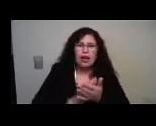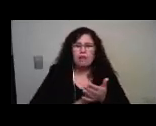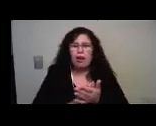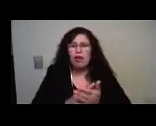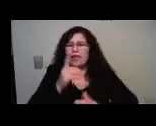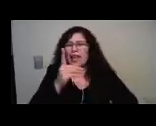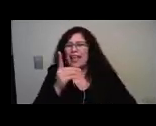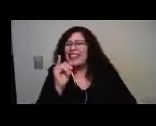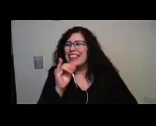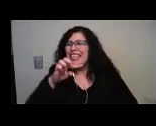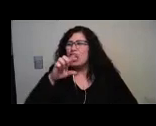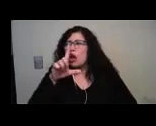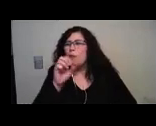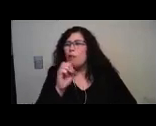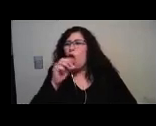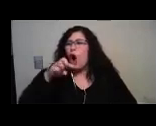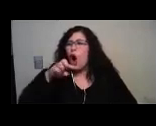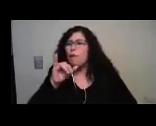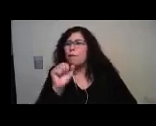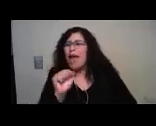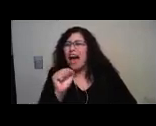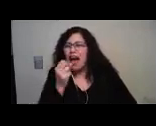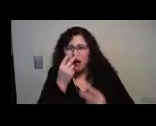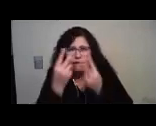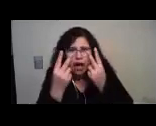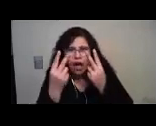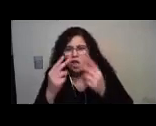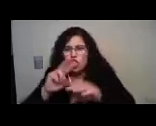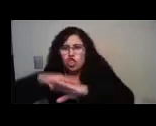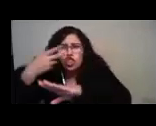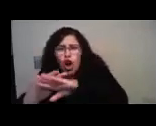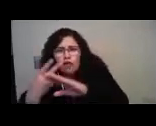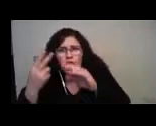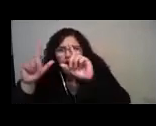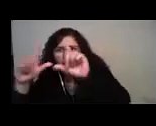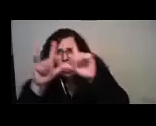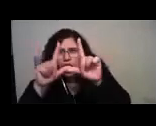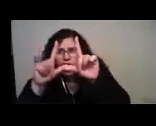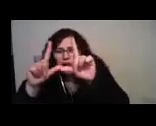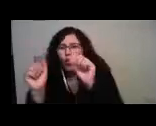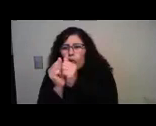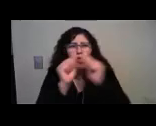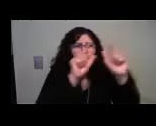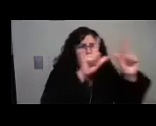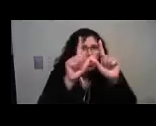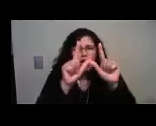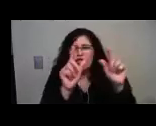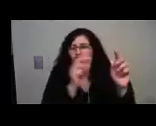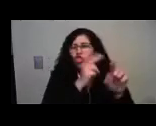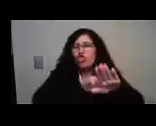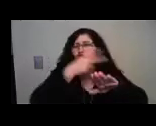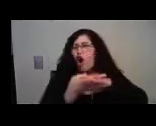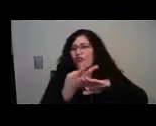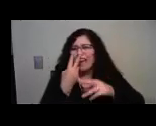ven doble, o síntomas atáxicos, o alteraciones de la memoria como amnesia. ¿De